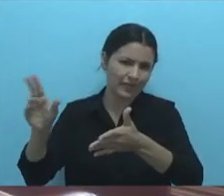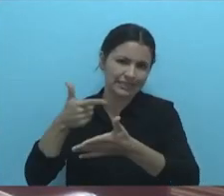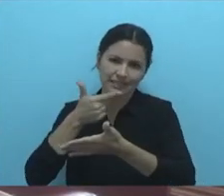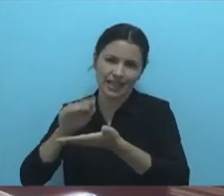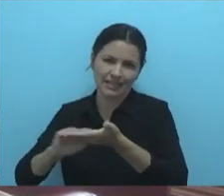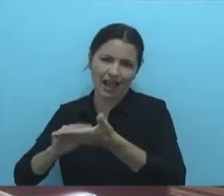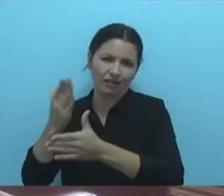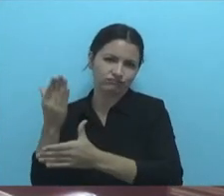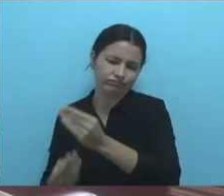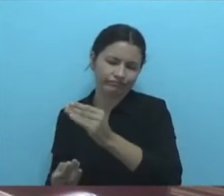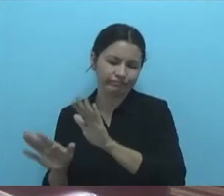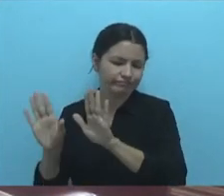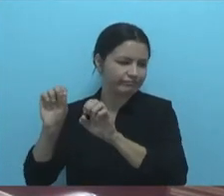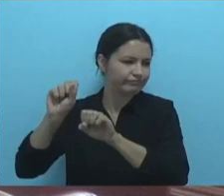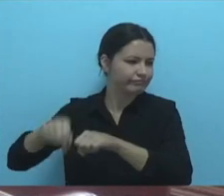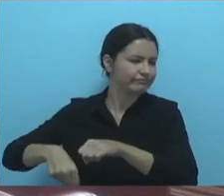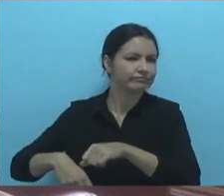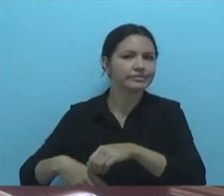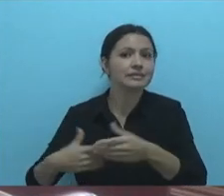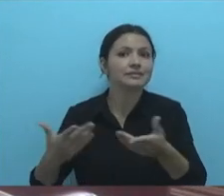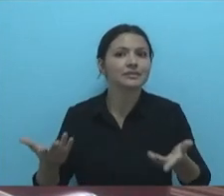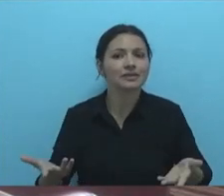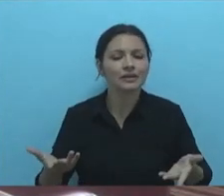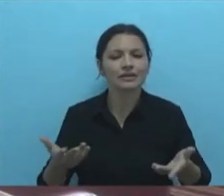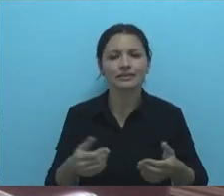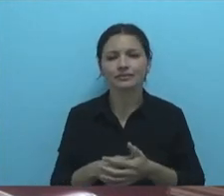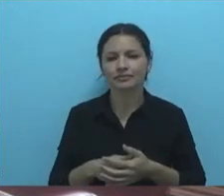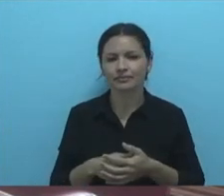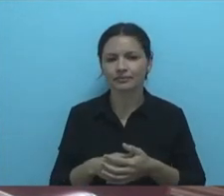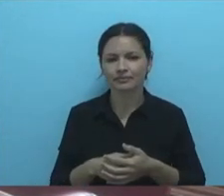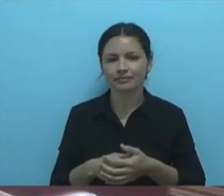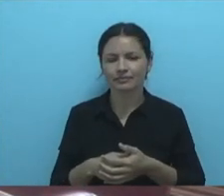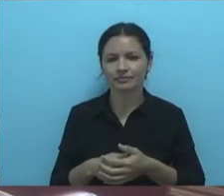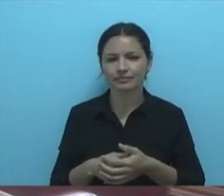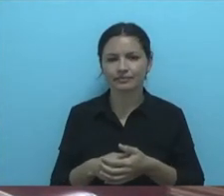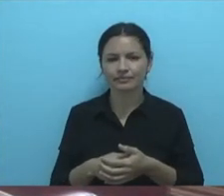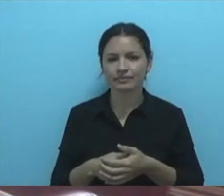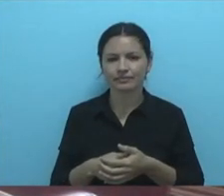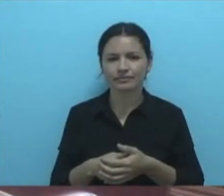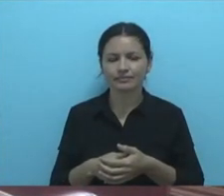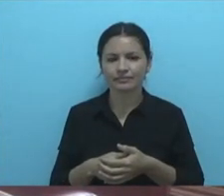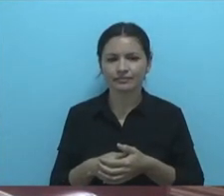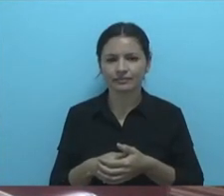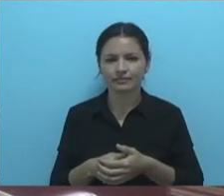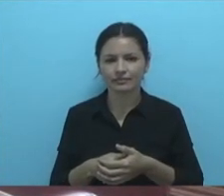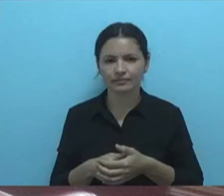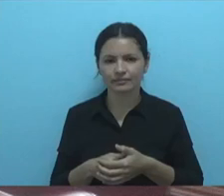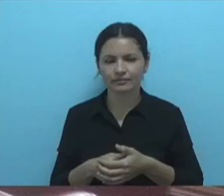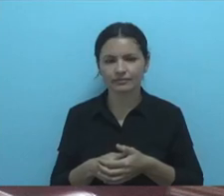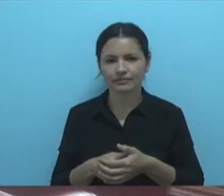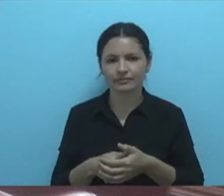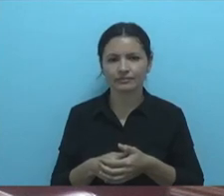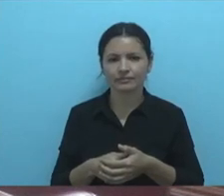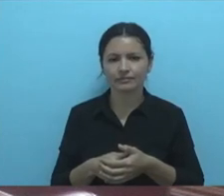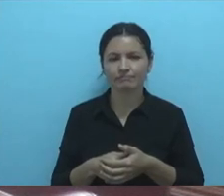novedad es que producto de un planteo lamentablemente no está Rubén